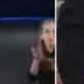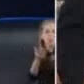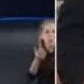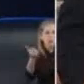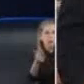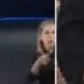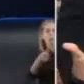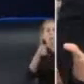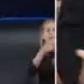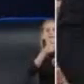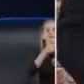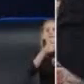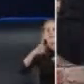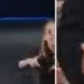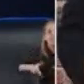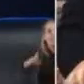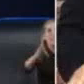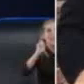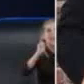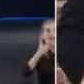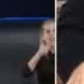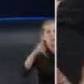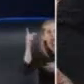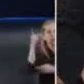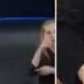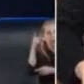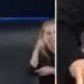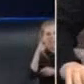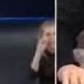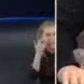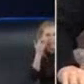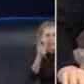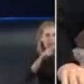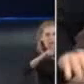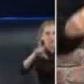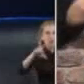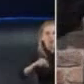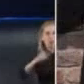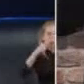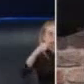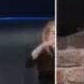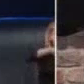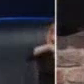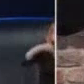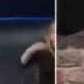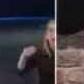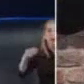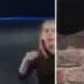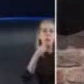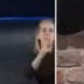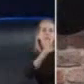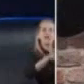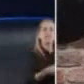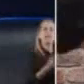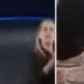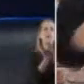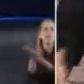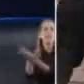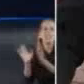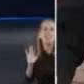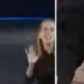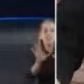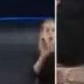hizo con la cgt así que te estaba absolutamente muda de gas muy bueno ahora no le quedó otra que convocar para el 17 de agosto ahora